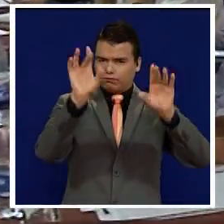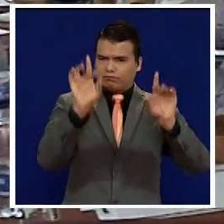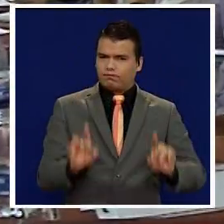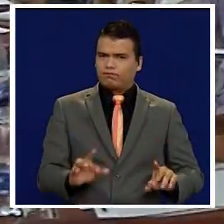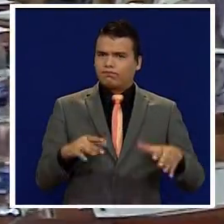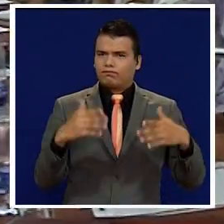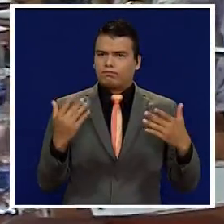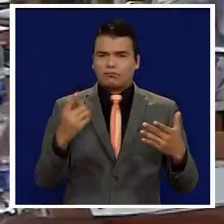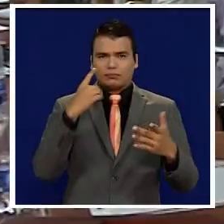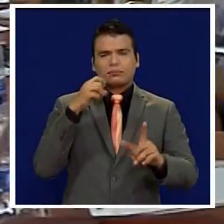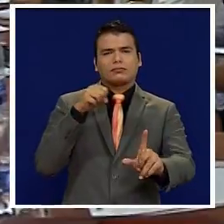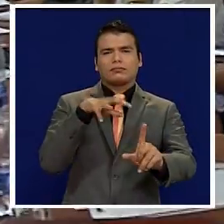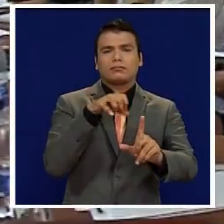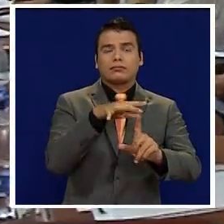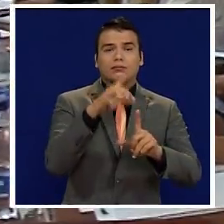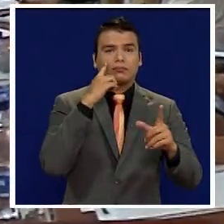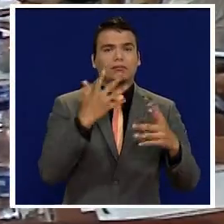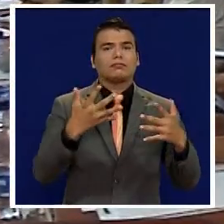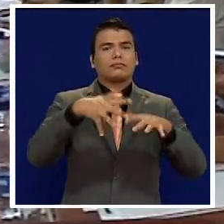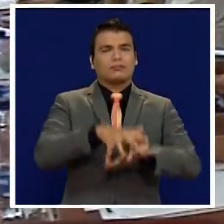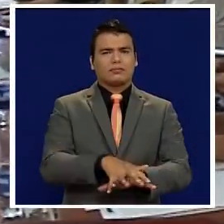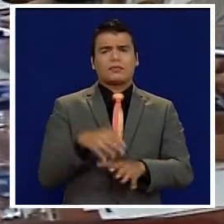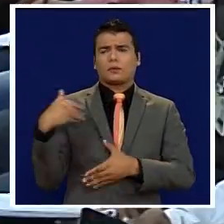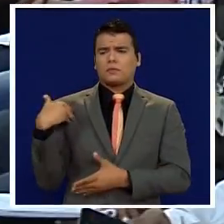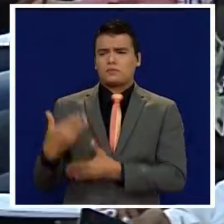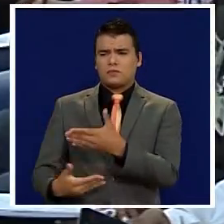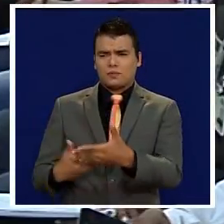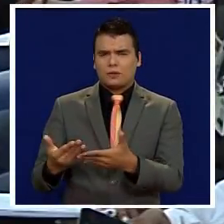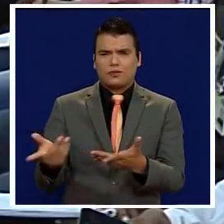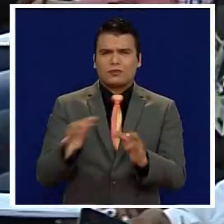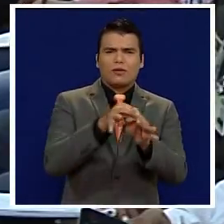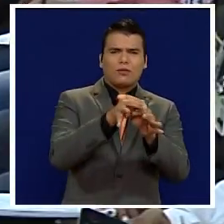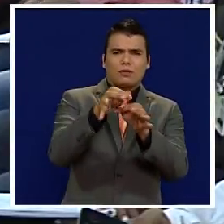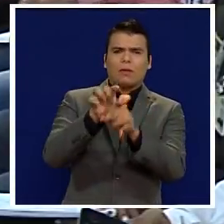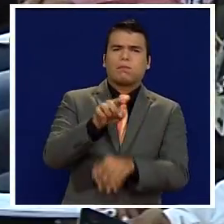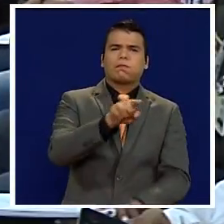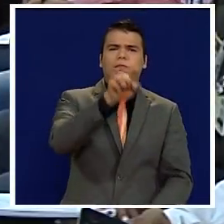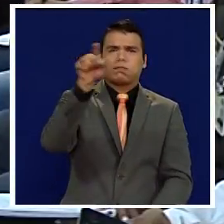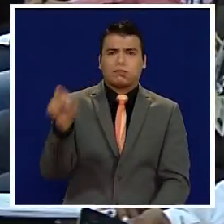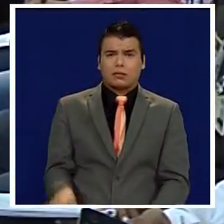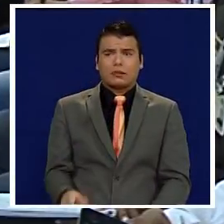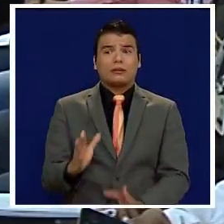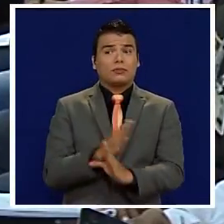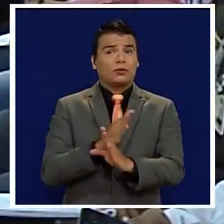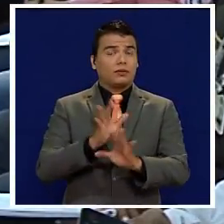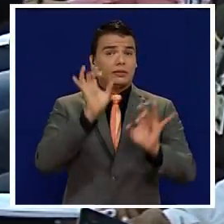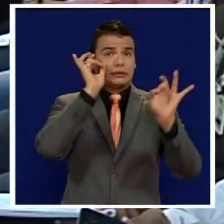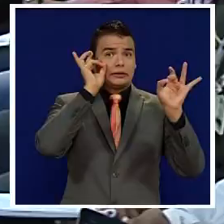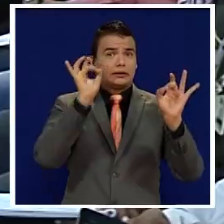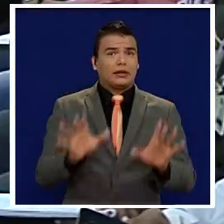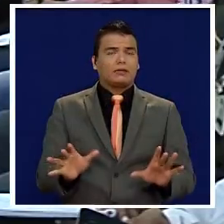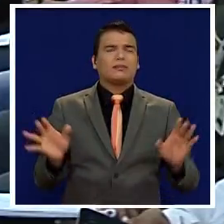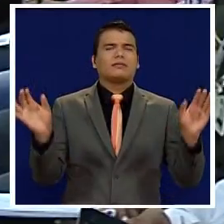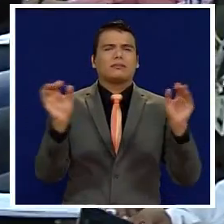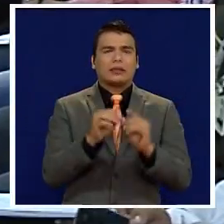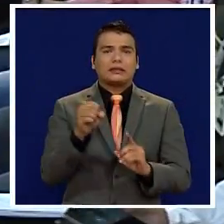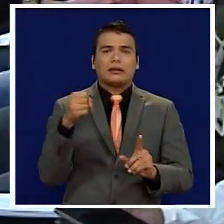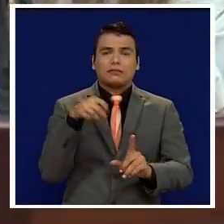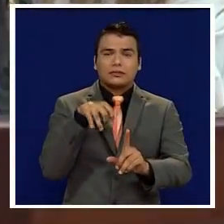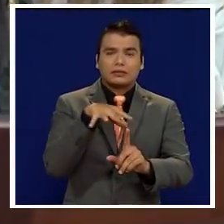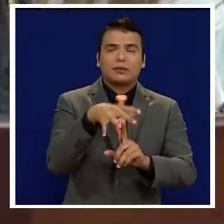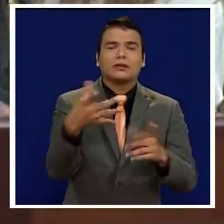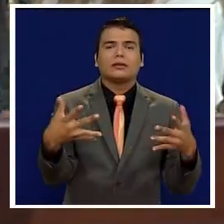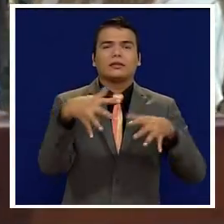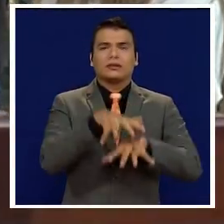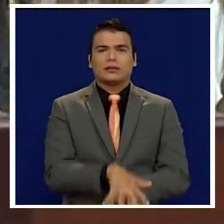una intervención integral, así como se ha venido haciendo en algunos municipios donde la problemática es grave. En esa intervención integral,